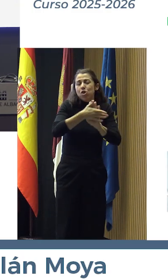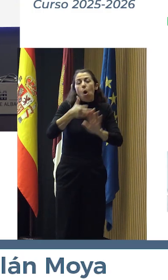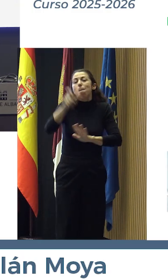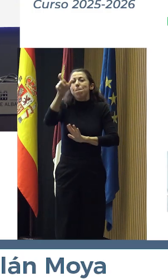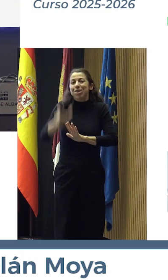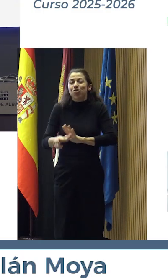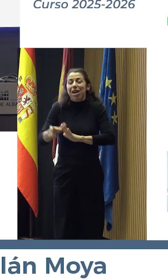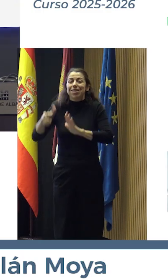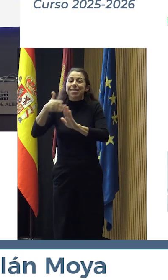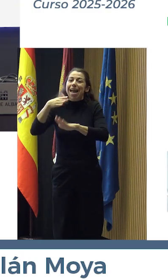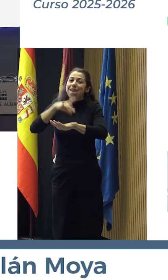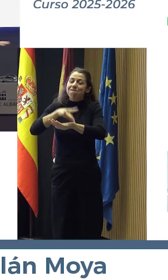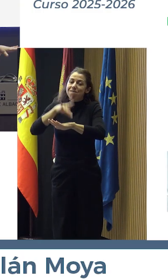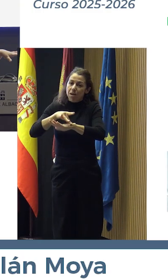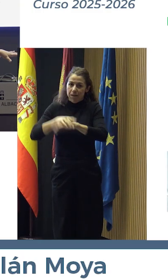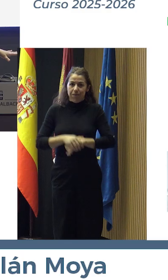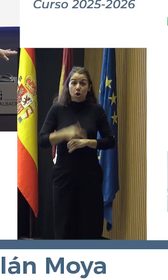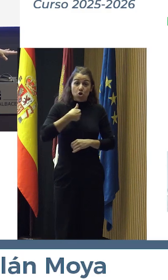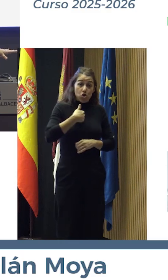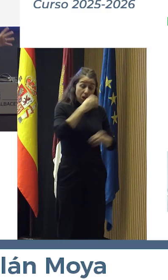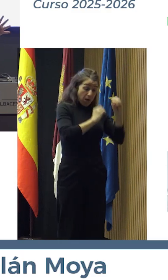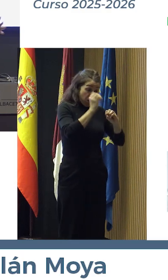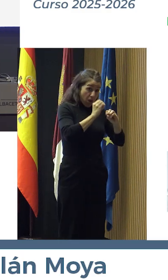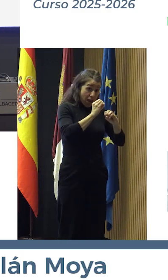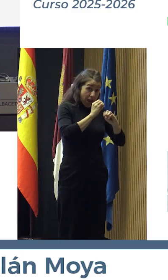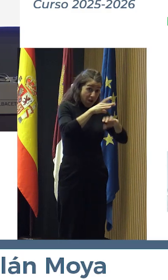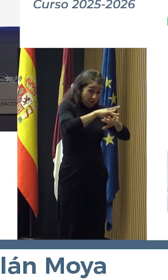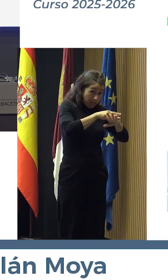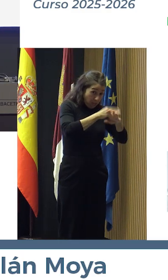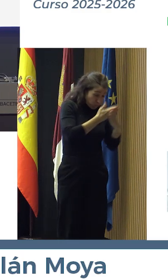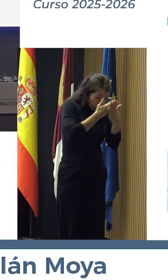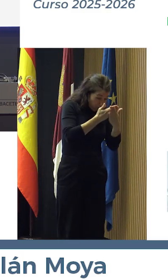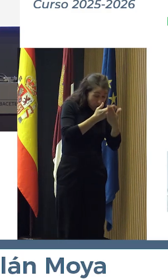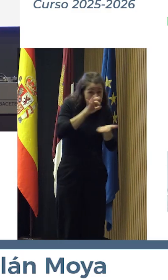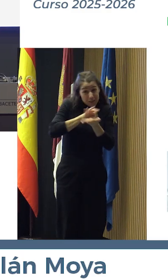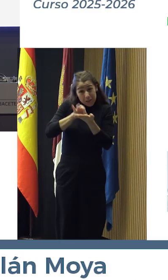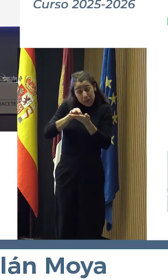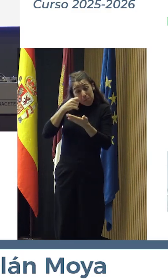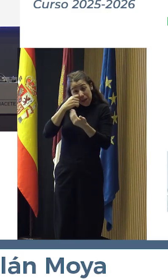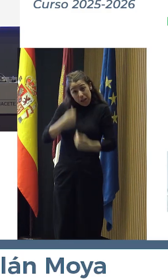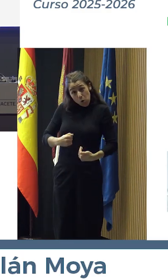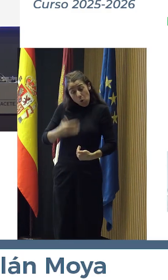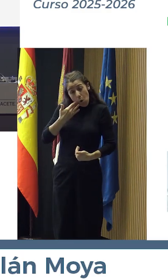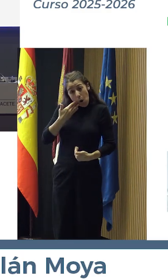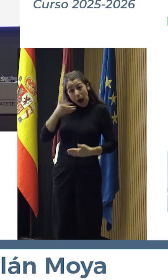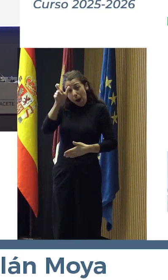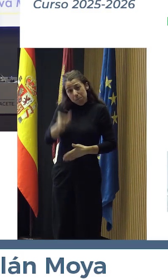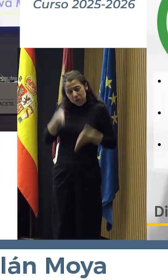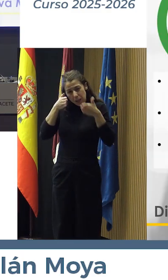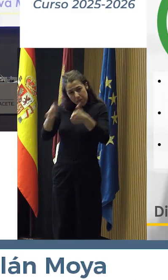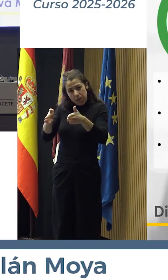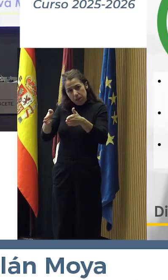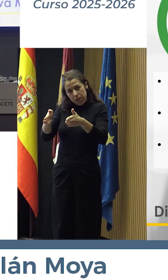enfermas. Yo en el laboratorio investigo enfermedades, pero en el sistema de salud se atiende a personas y hay que tratarlas como